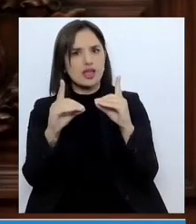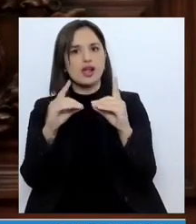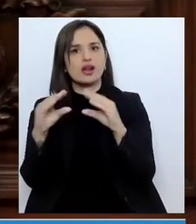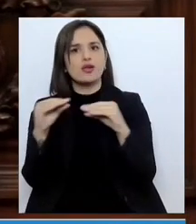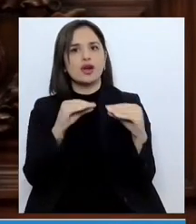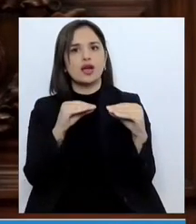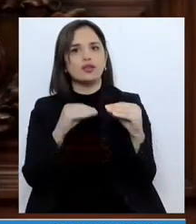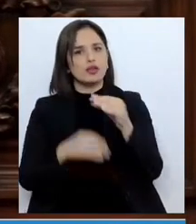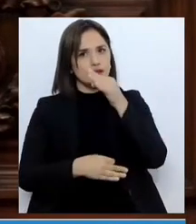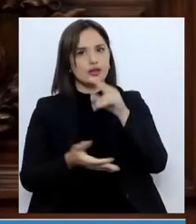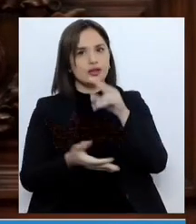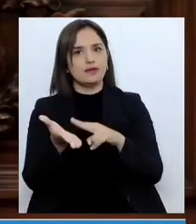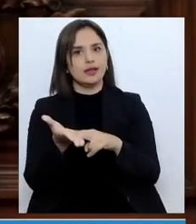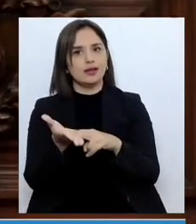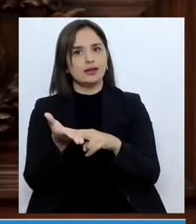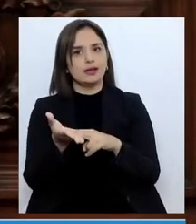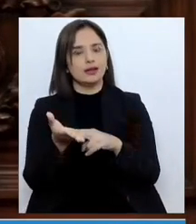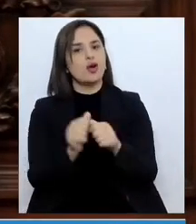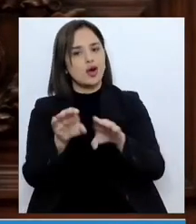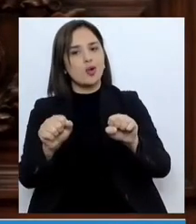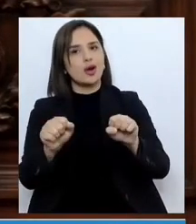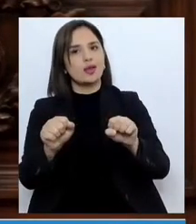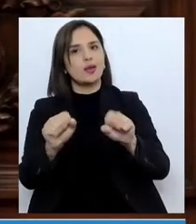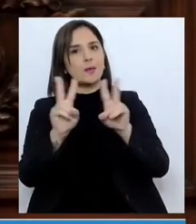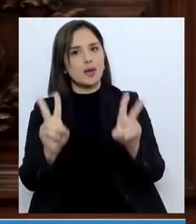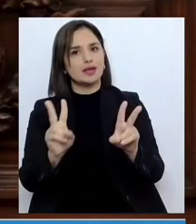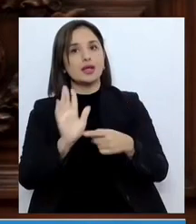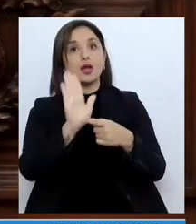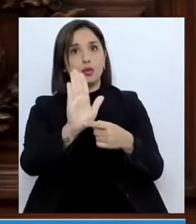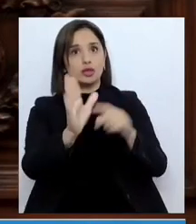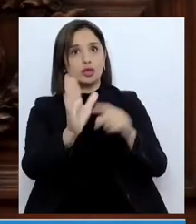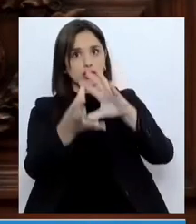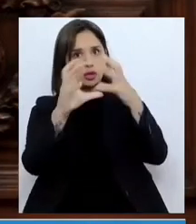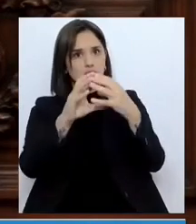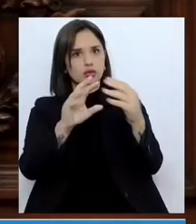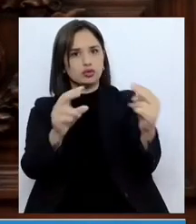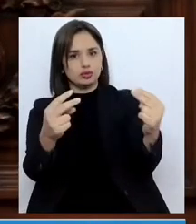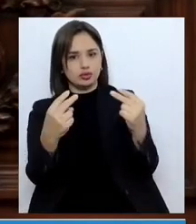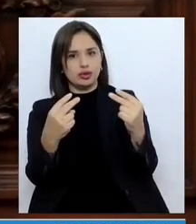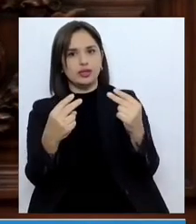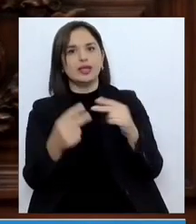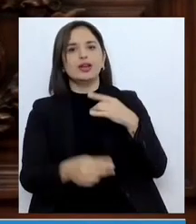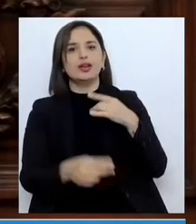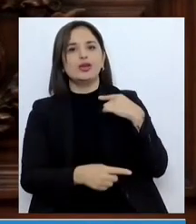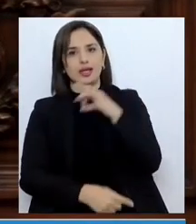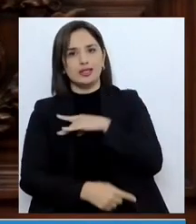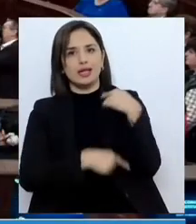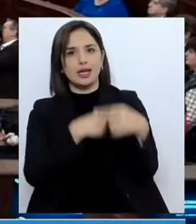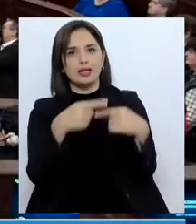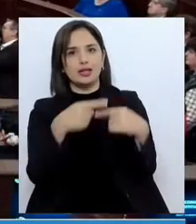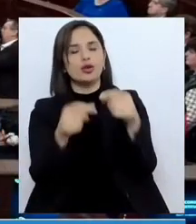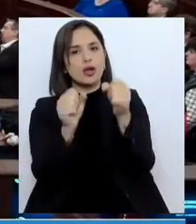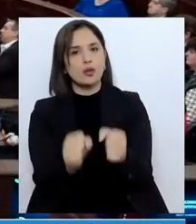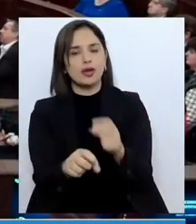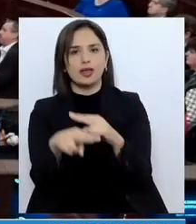acuerdos en paz, mostrándole al mundo de lo que Chile y su historia es capaz de realizar.